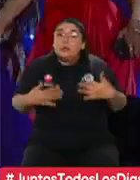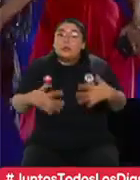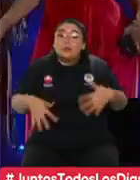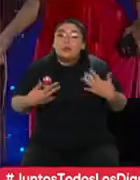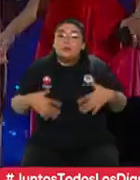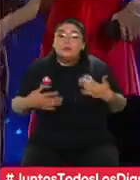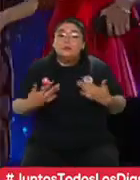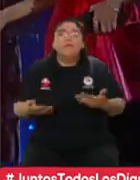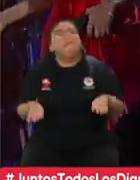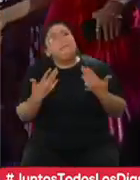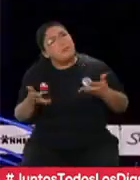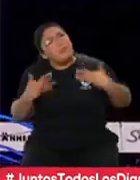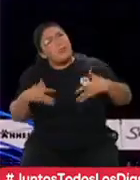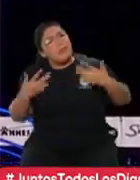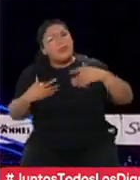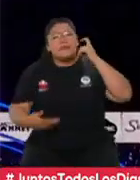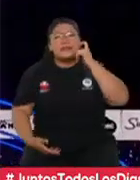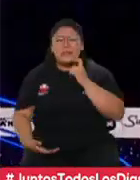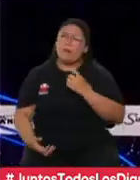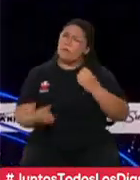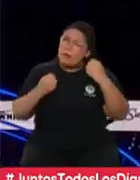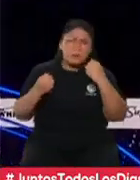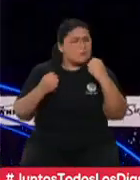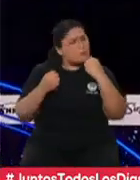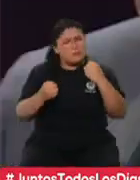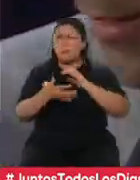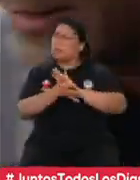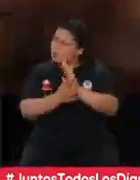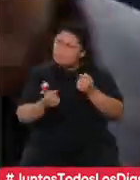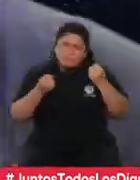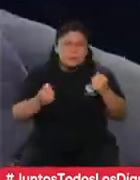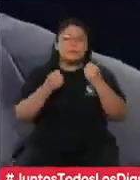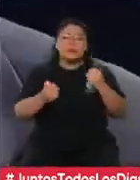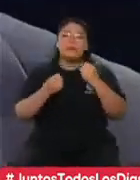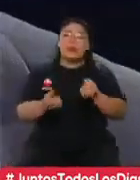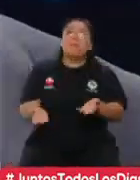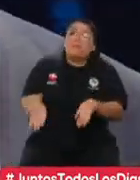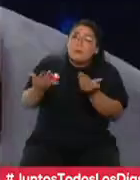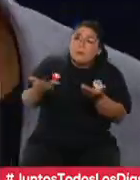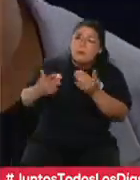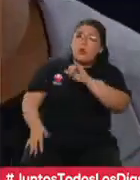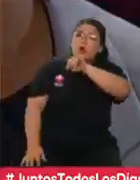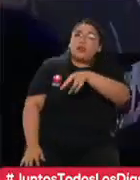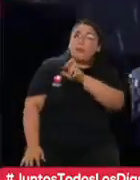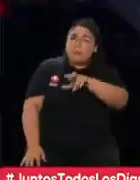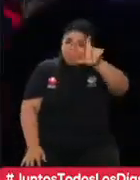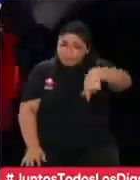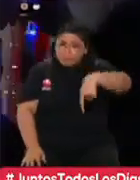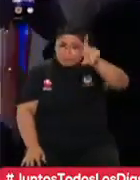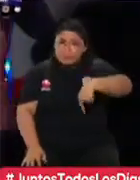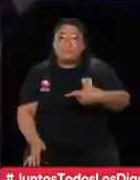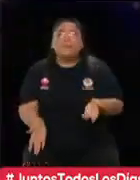¡Vamos, Francisco! ¡Vamos, vamos con todo, con todo, con vamos, todo! Gerardo. ¡Pon la JP, pon la JP!